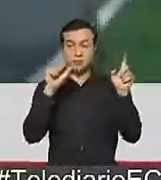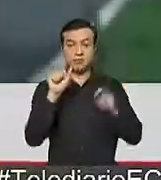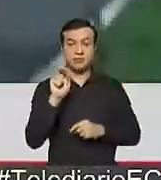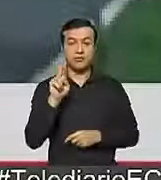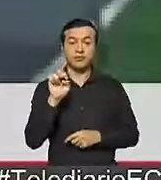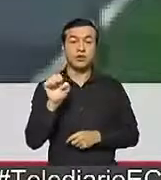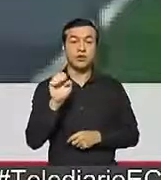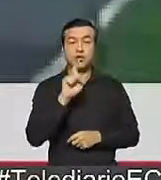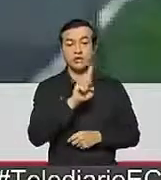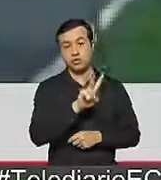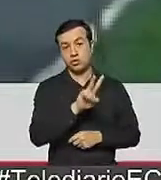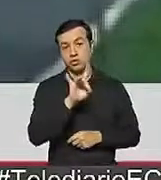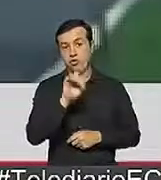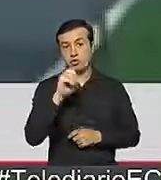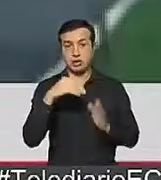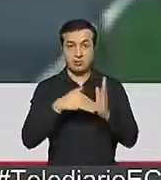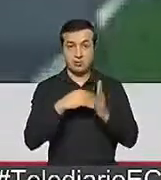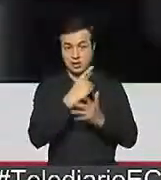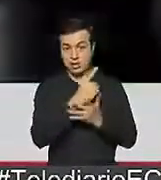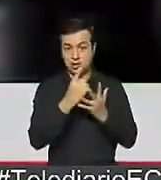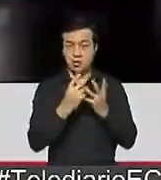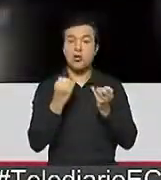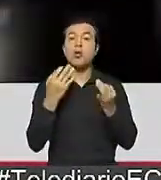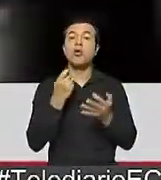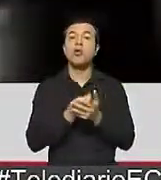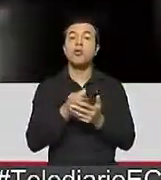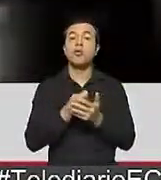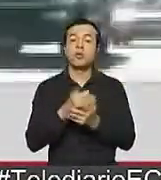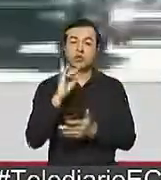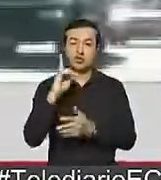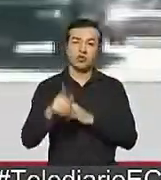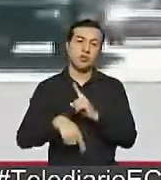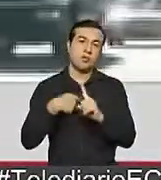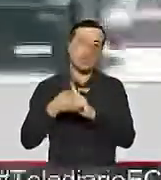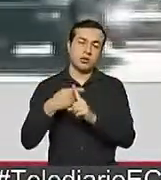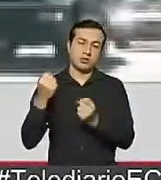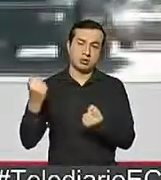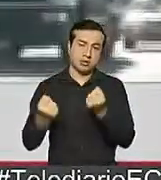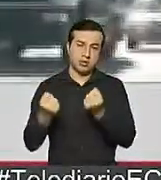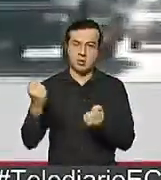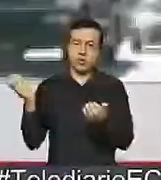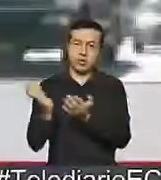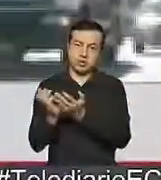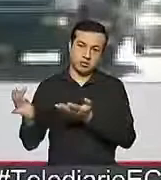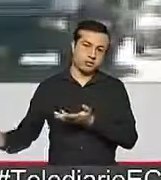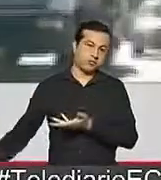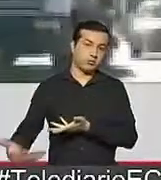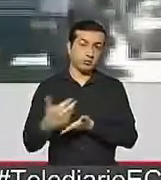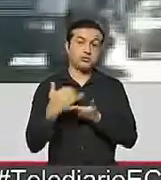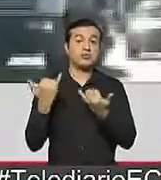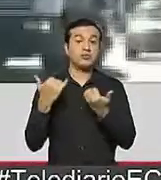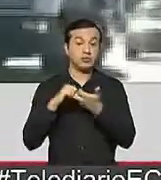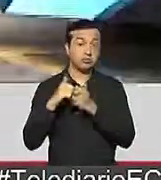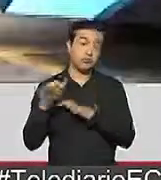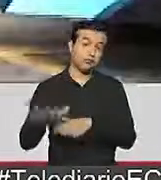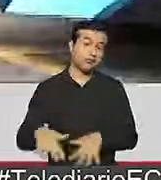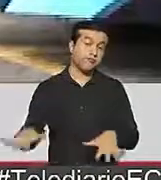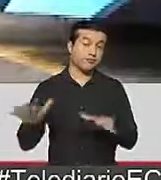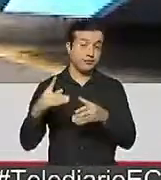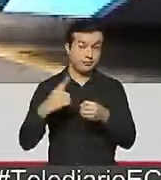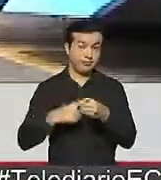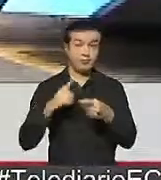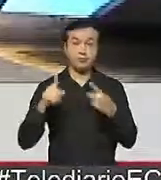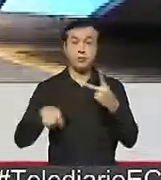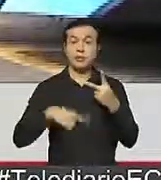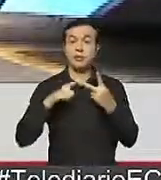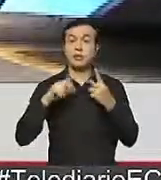380 mil cada uno, lo que significaría haber comprado 18 camiones más para solventar el gran problema de la recolección de basura en la urbe. En el